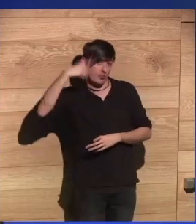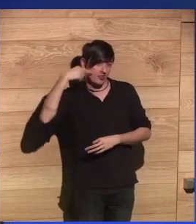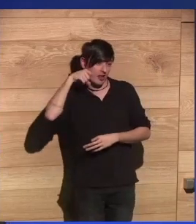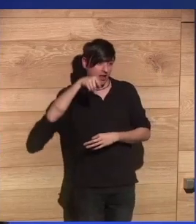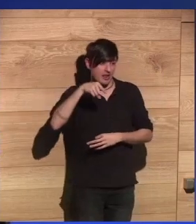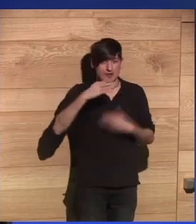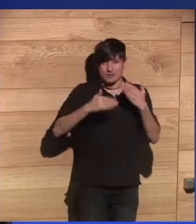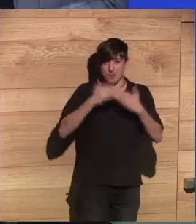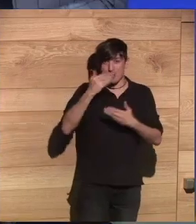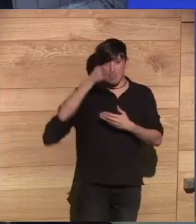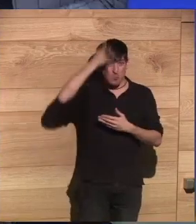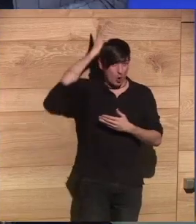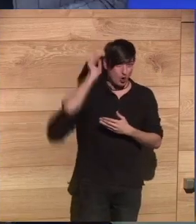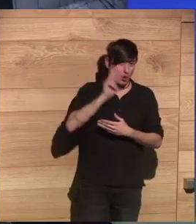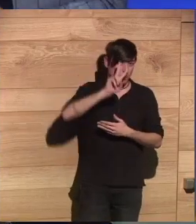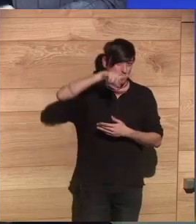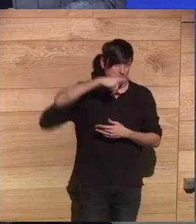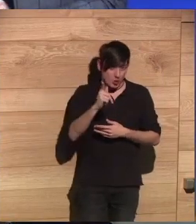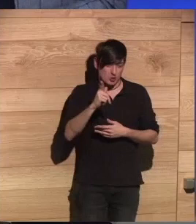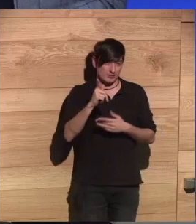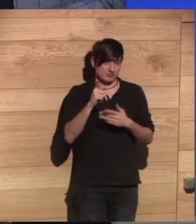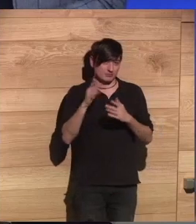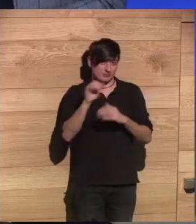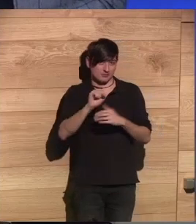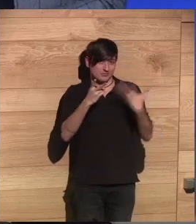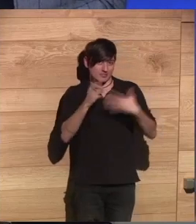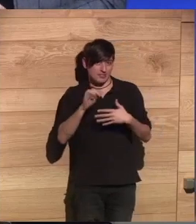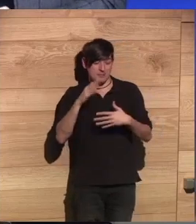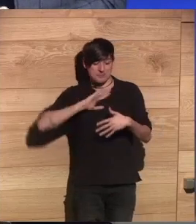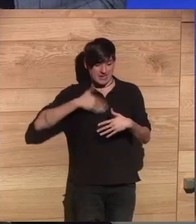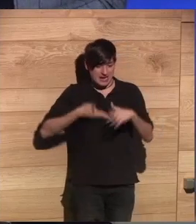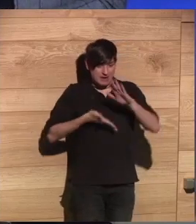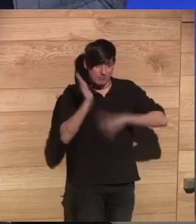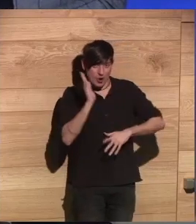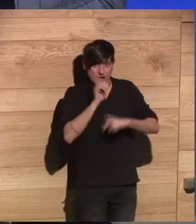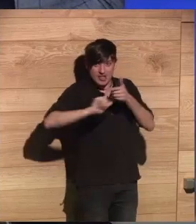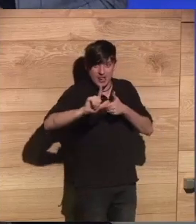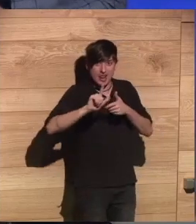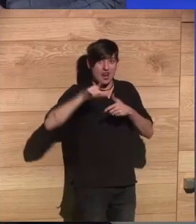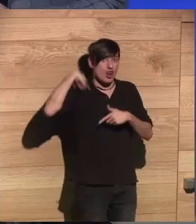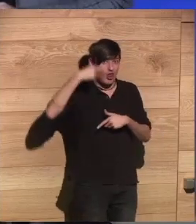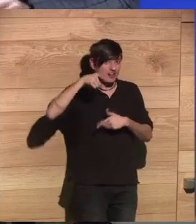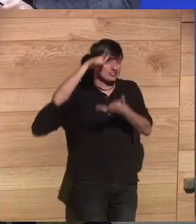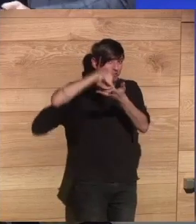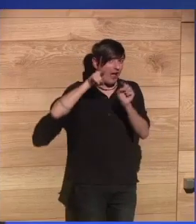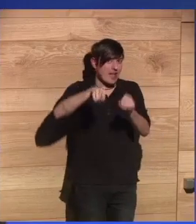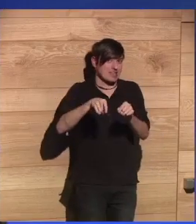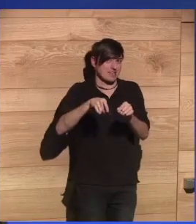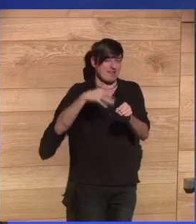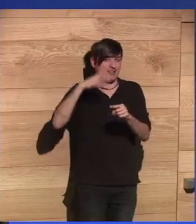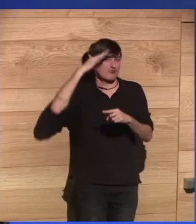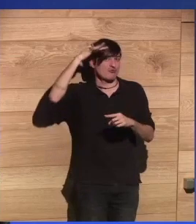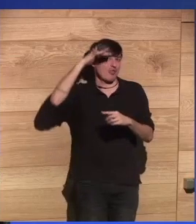rock y el punk de los 70, y mañana me voy a Londres a tocar ahí, o sea que se me va a cumplir pasado mañana. Así